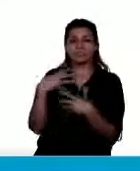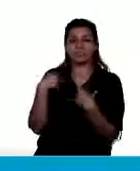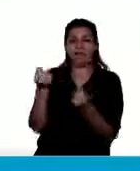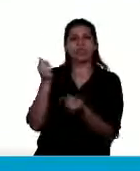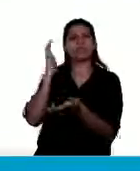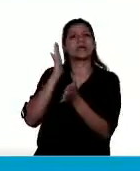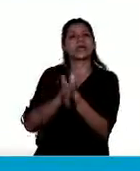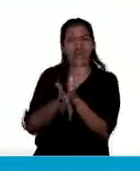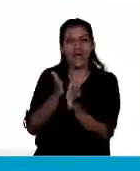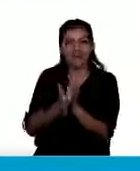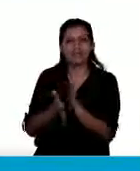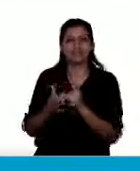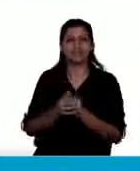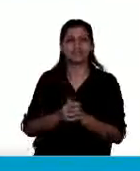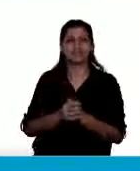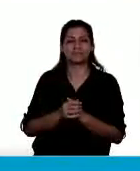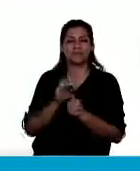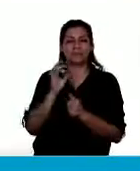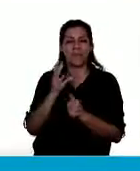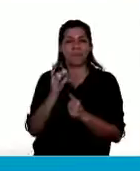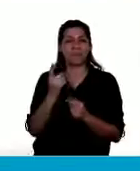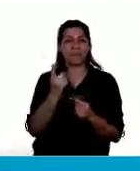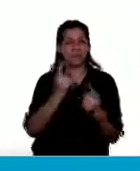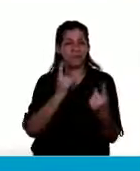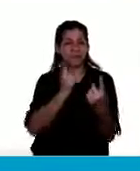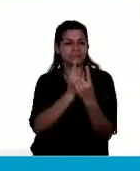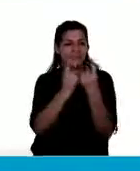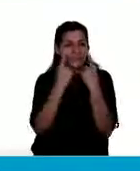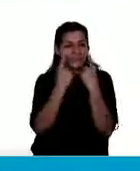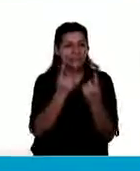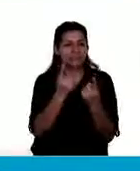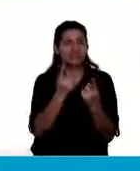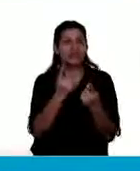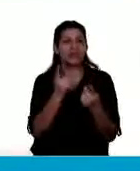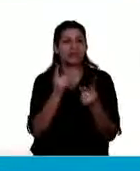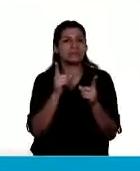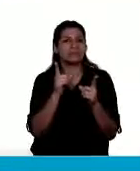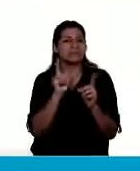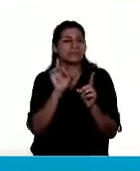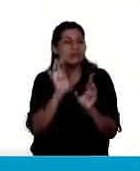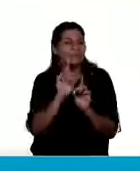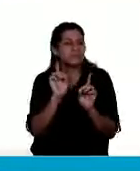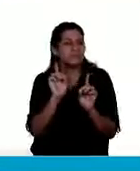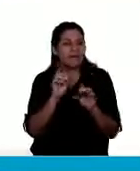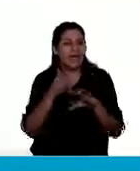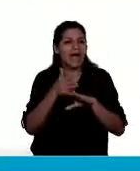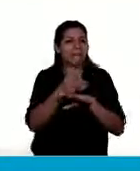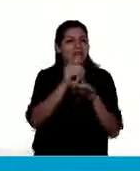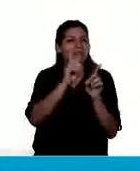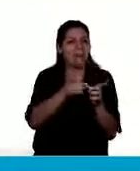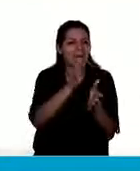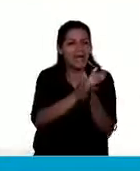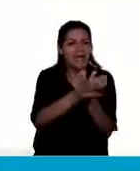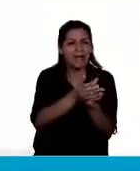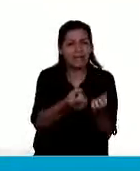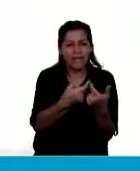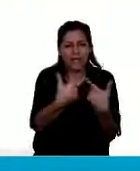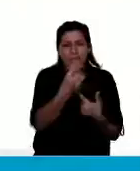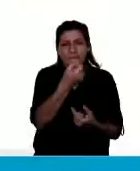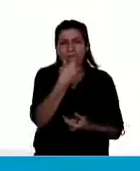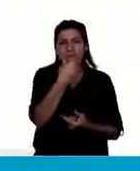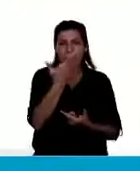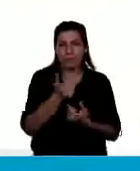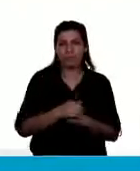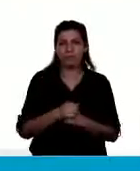y no solamente la atención, sino también el acceso a los medicamentos. Como Carrillo